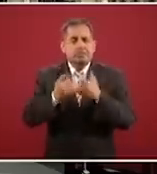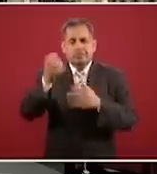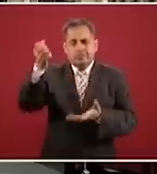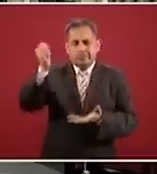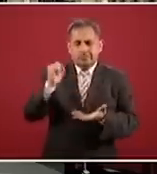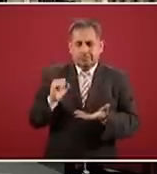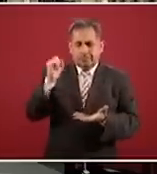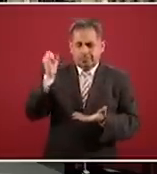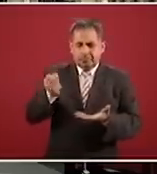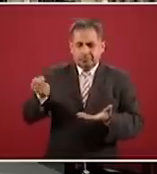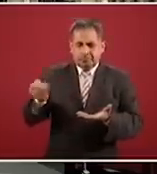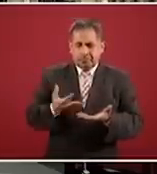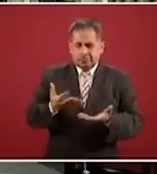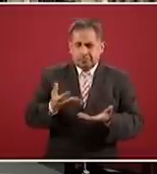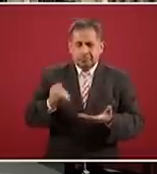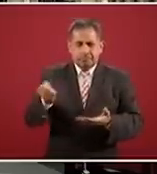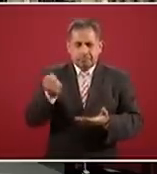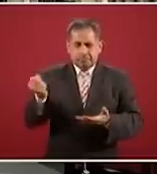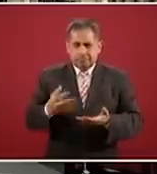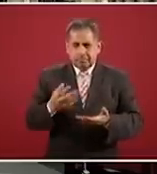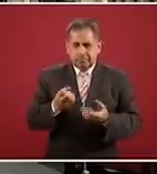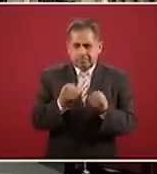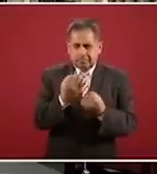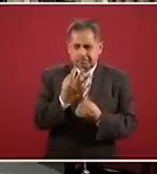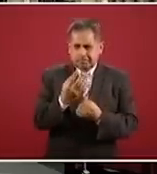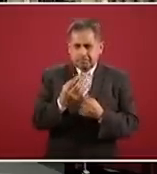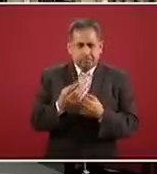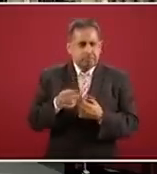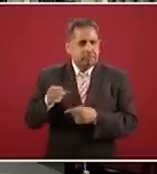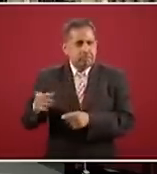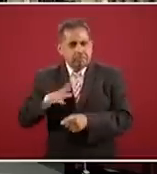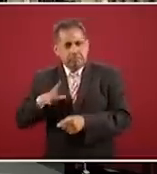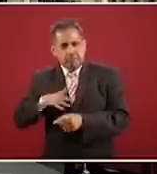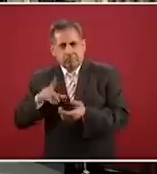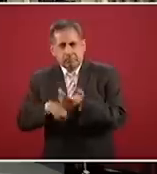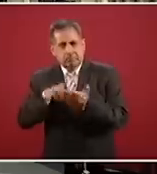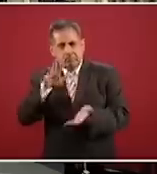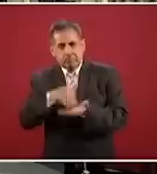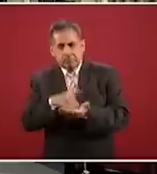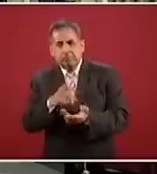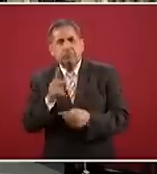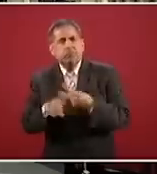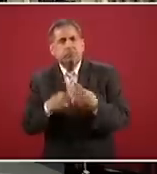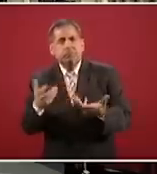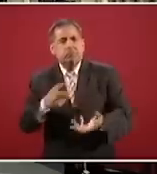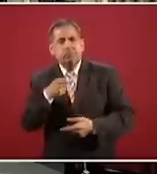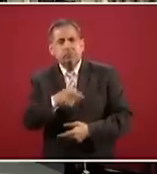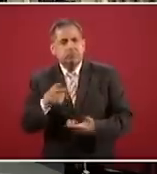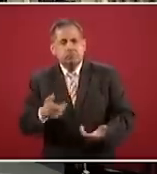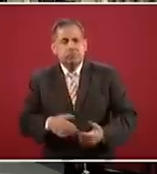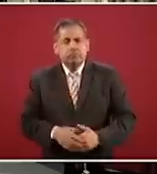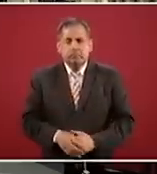Los tragamonedas, que hay como 5,000. ¿Qué se está haciendo sobre este problema? Bueno,